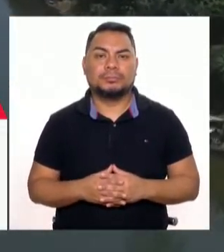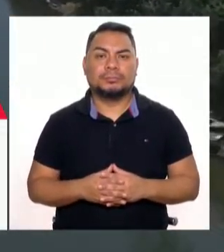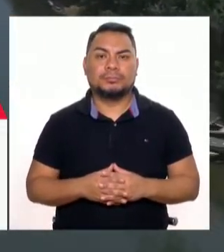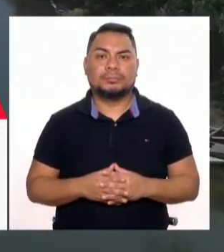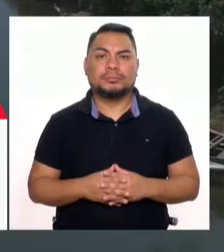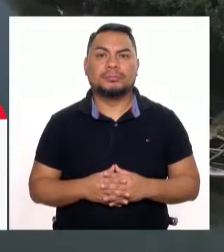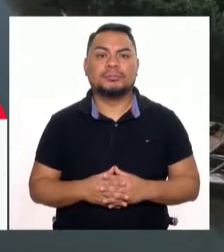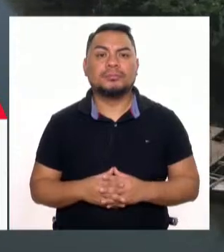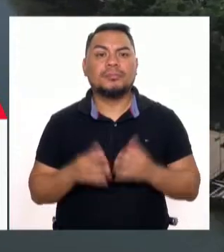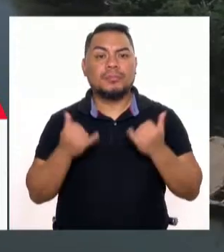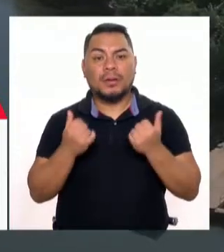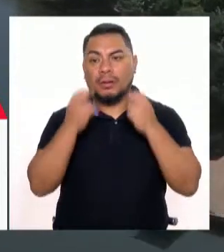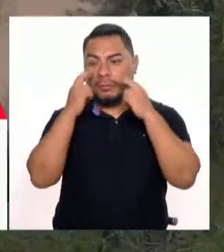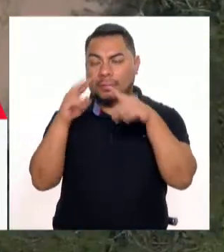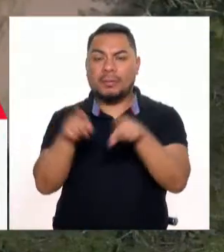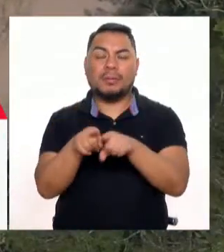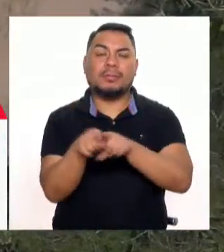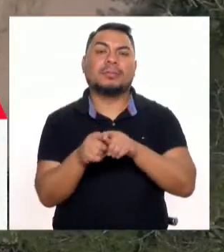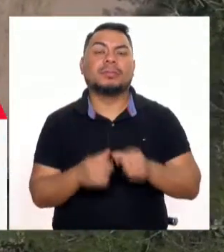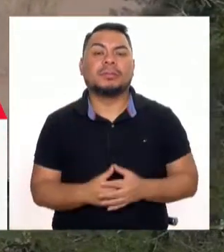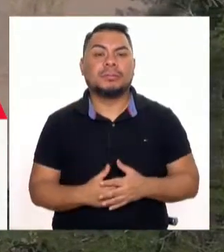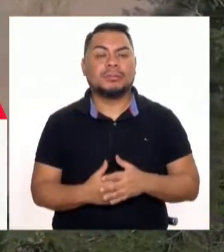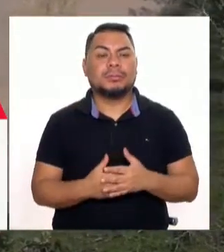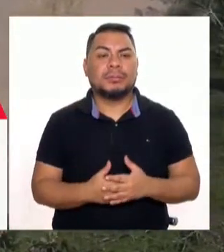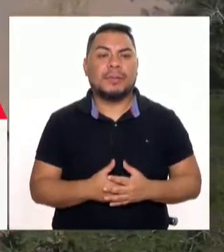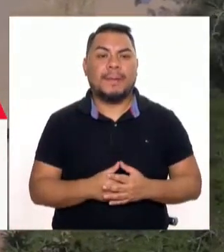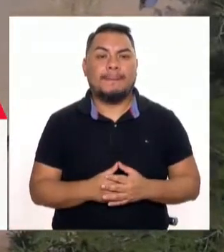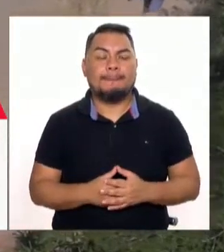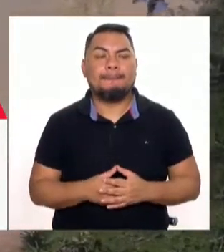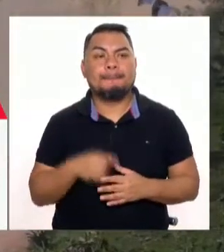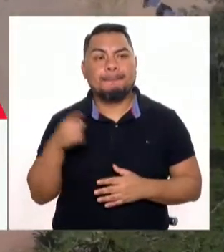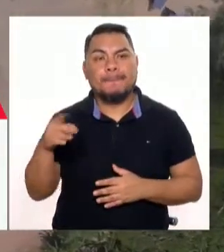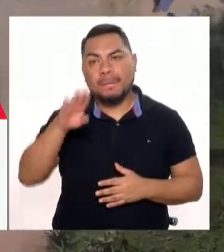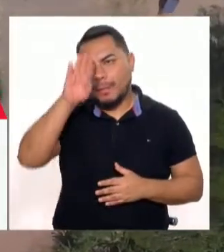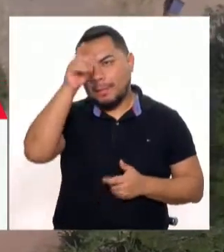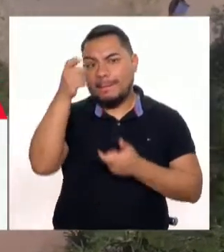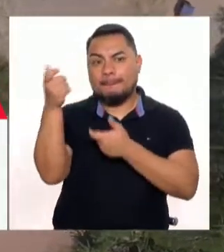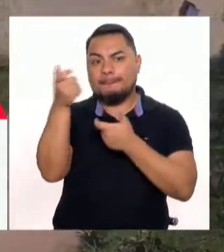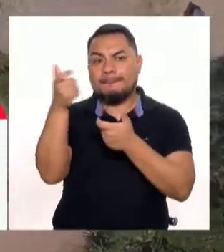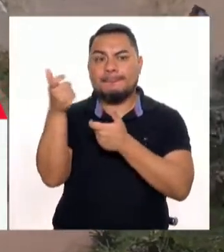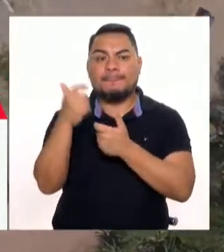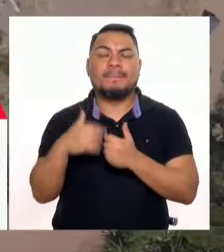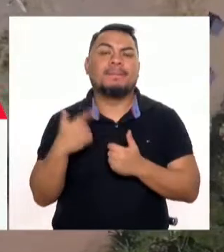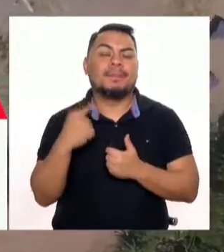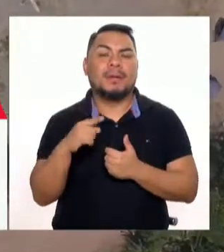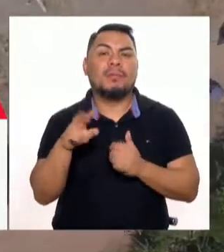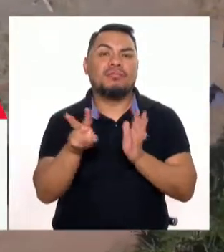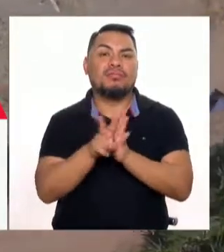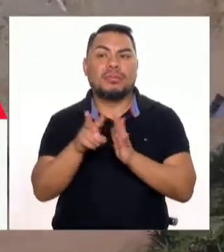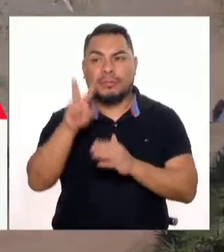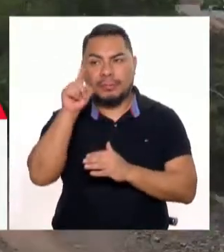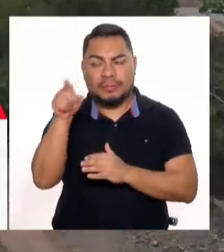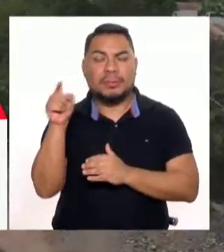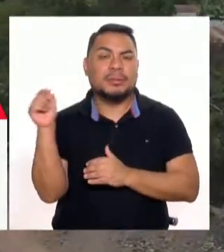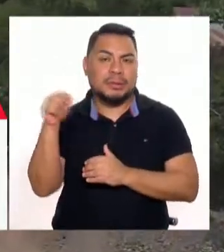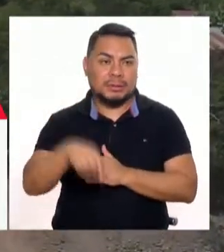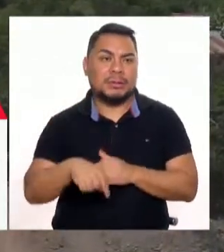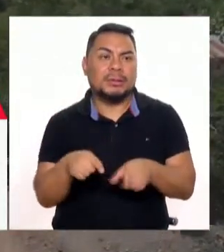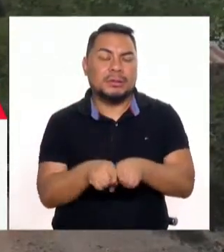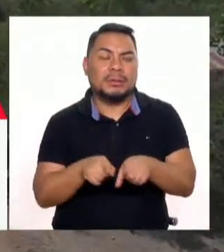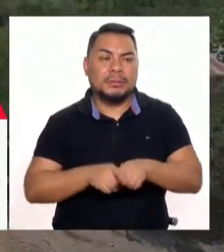vemos incluso a los bomberos voluntarios del Perú que también